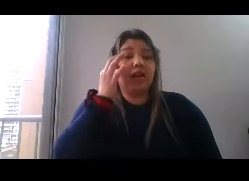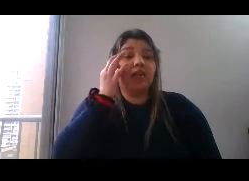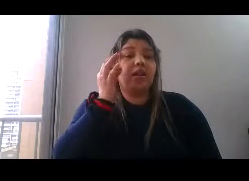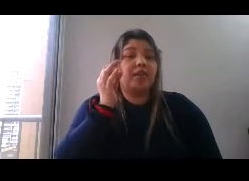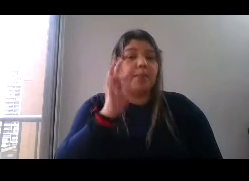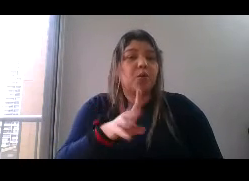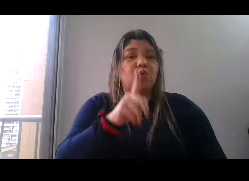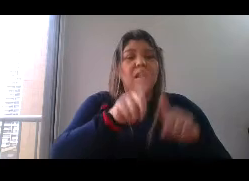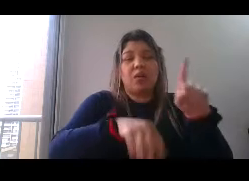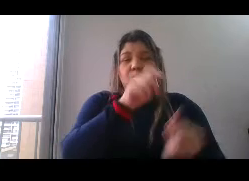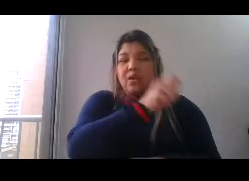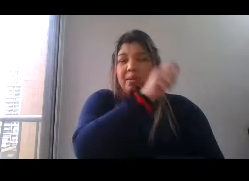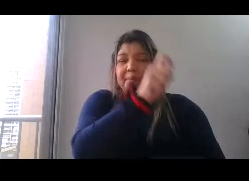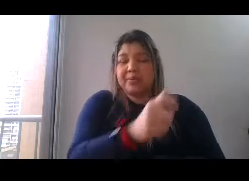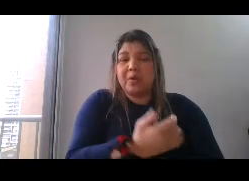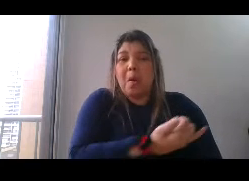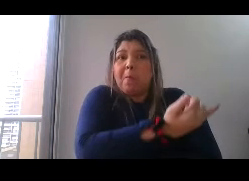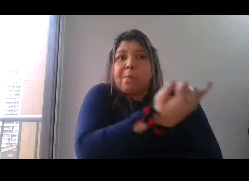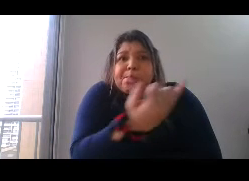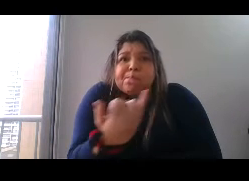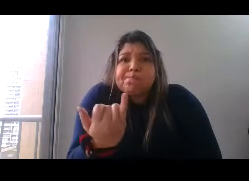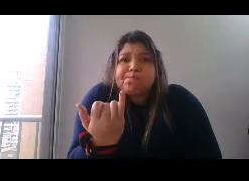varios pacientes, donde se hospitalice